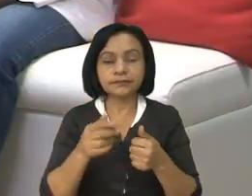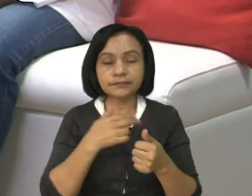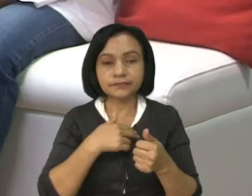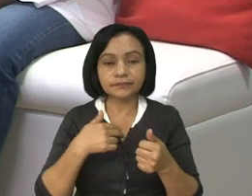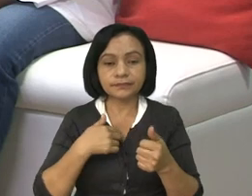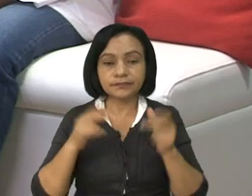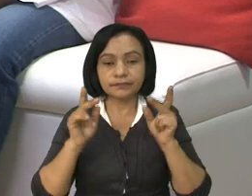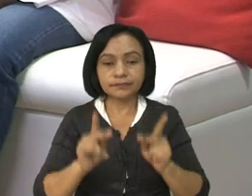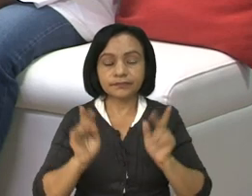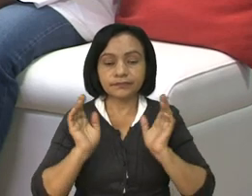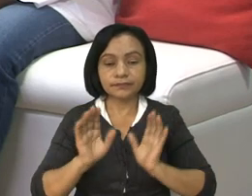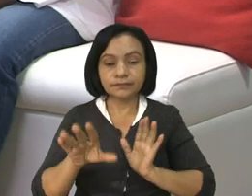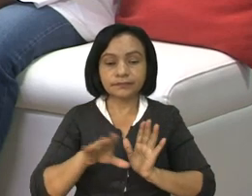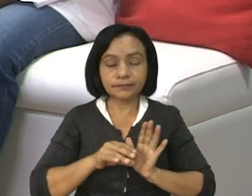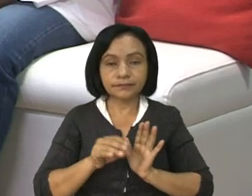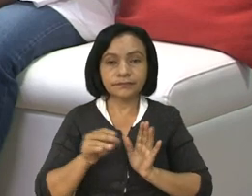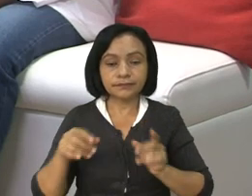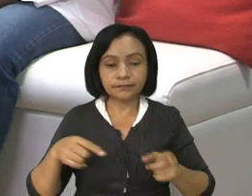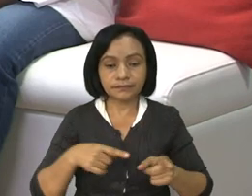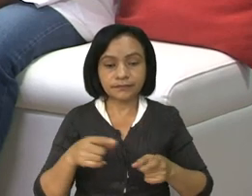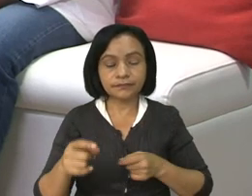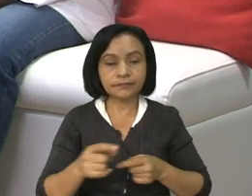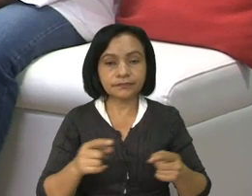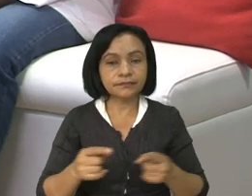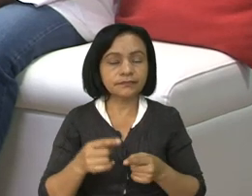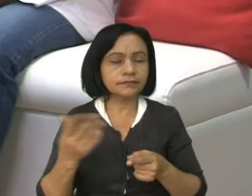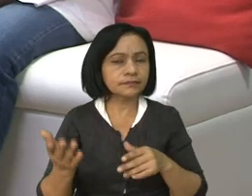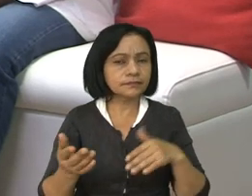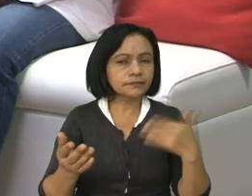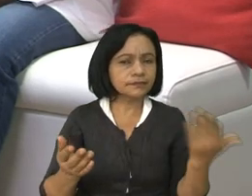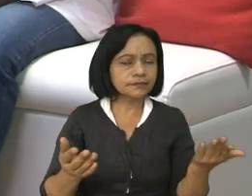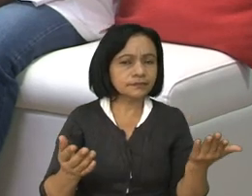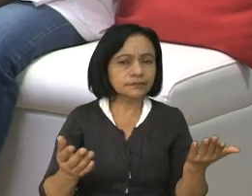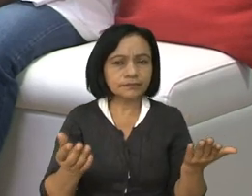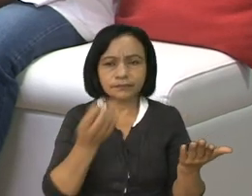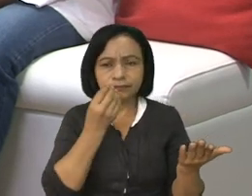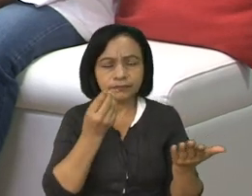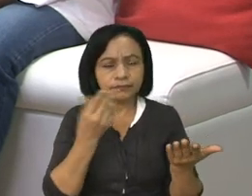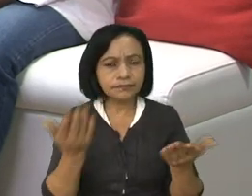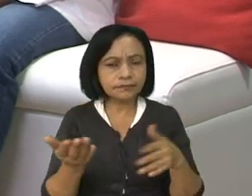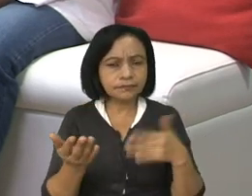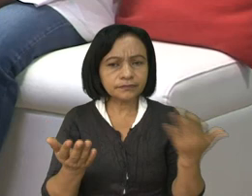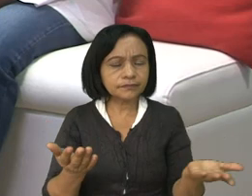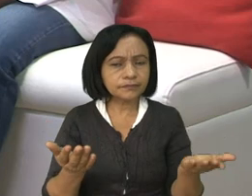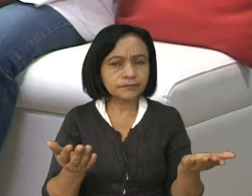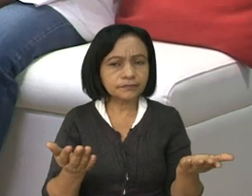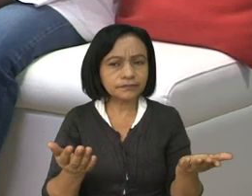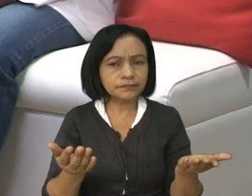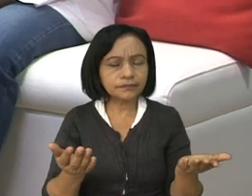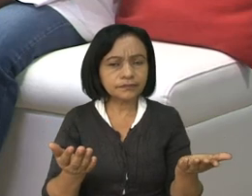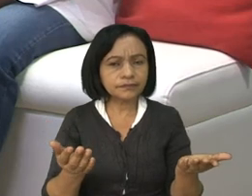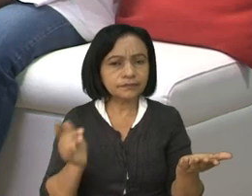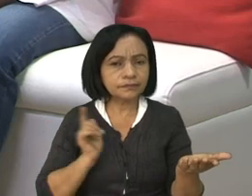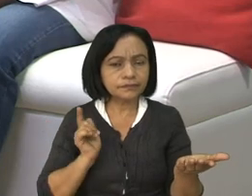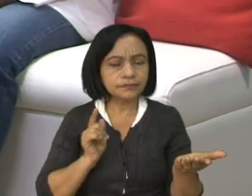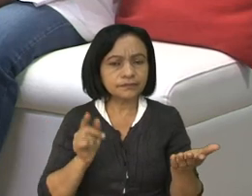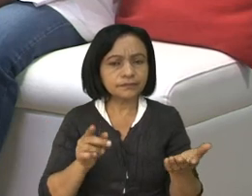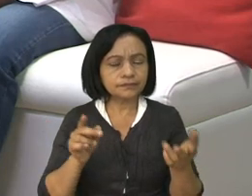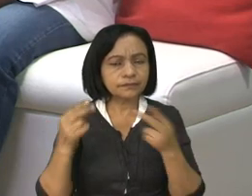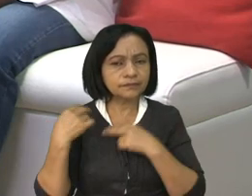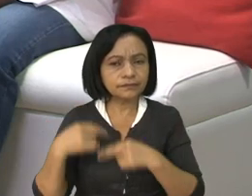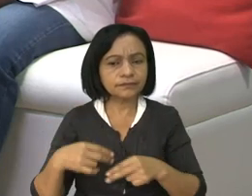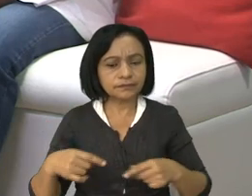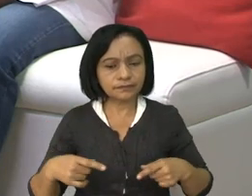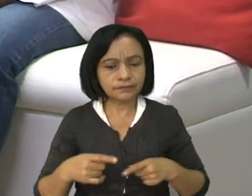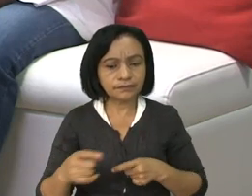predisponen a que nosotros tengamos parásitos. ¿Qué tipo de alimentos son más que predisponen al ser humano a